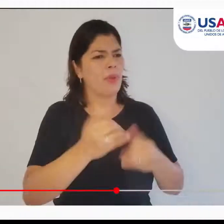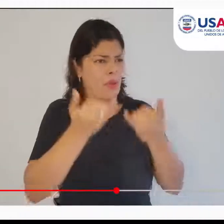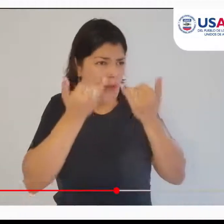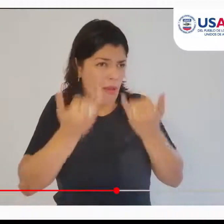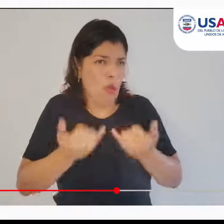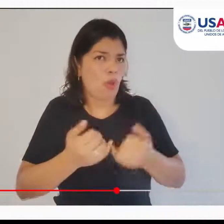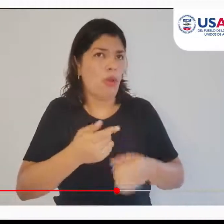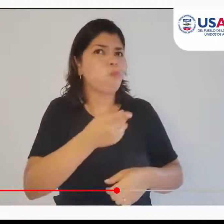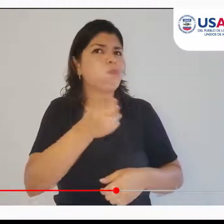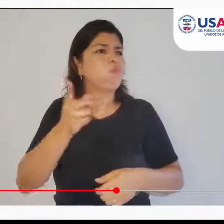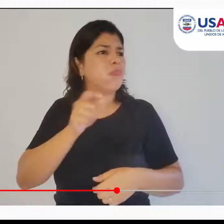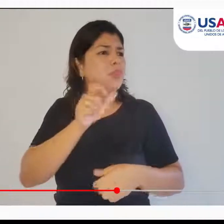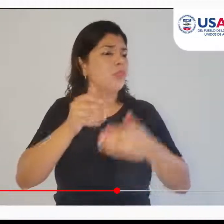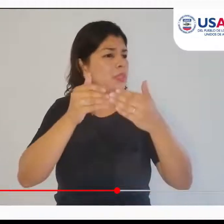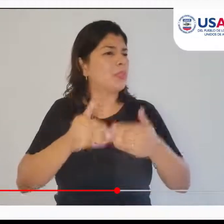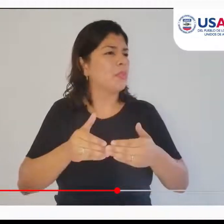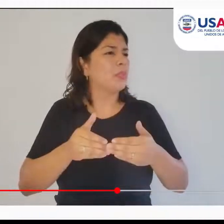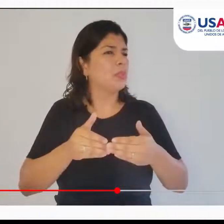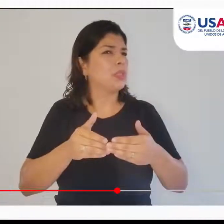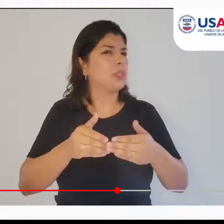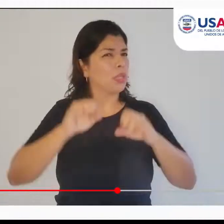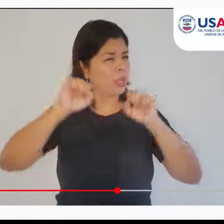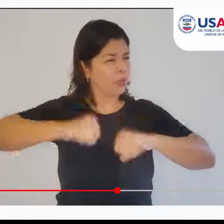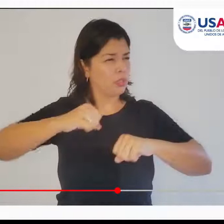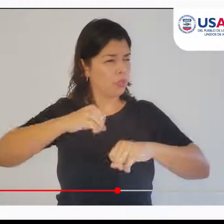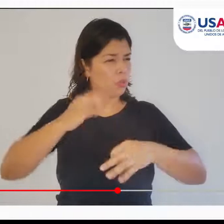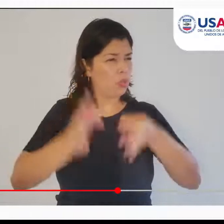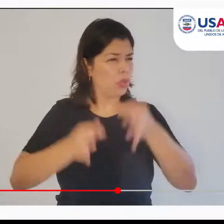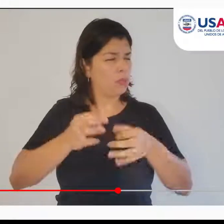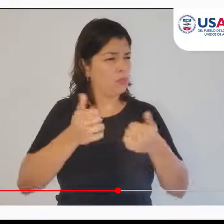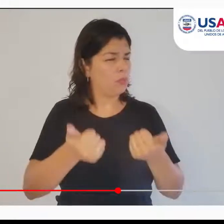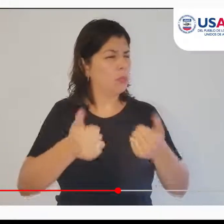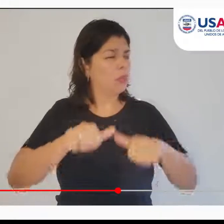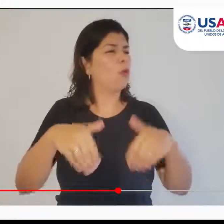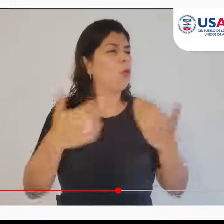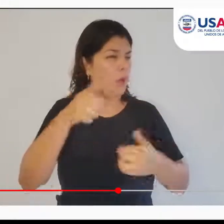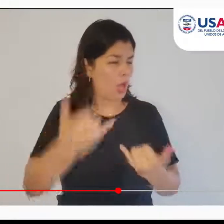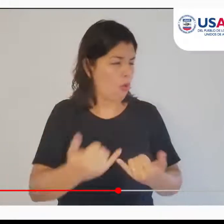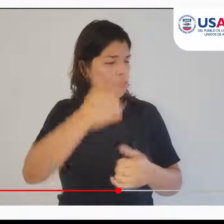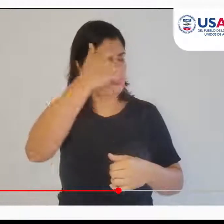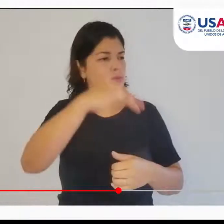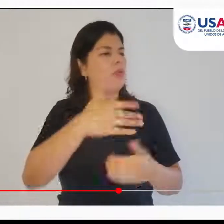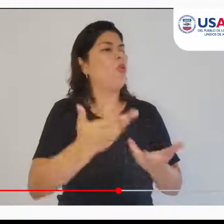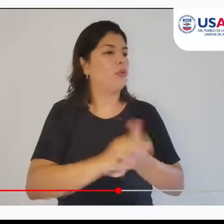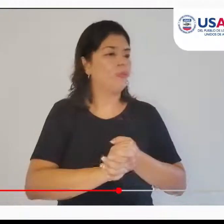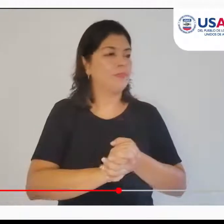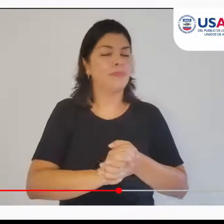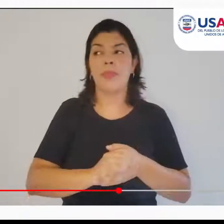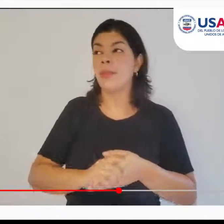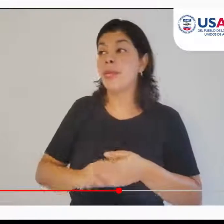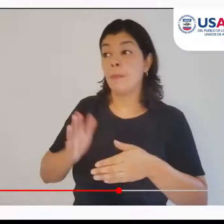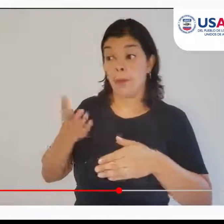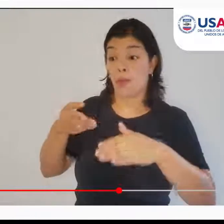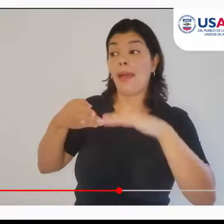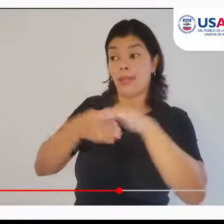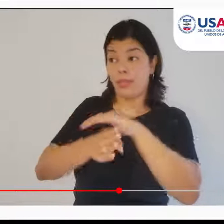el día de hoy de las personas con discapacidad y su derecho a la capacidad jurídica en el distrito de Santa Marta? Respecto